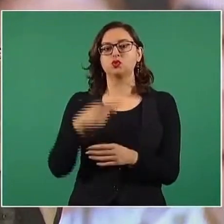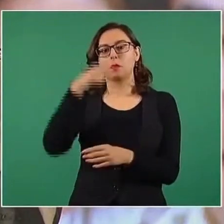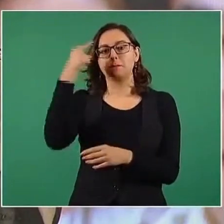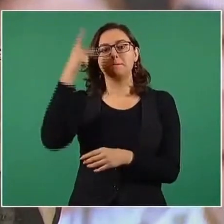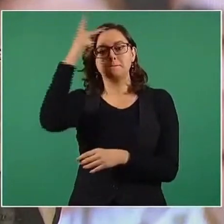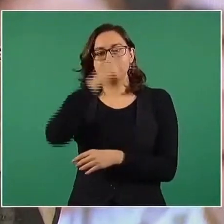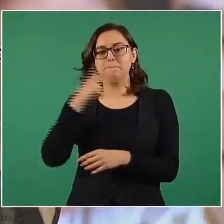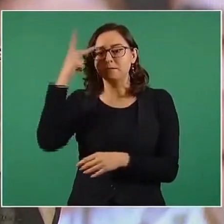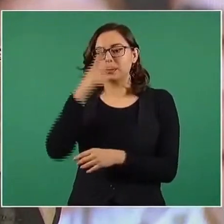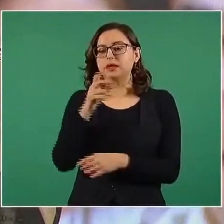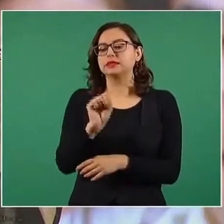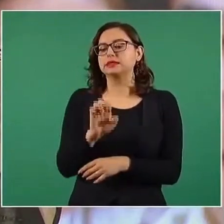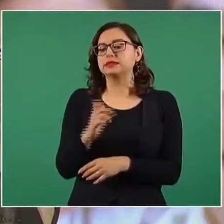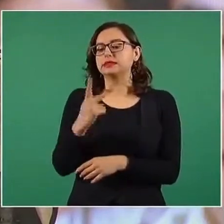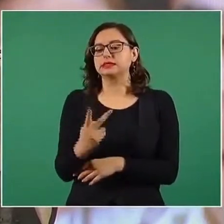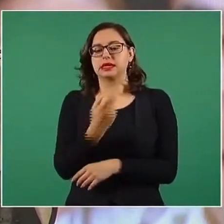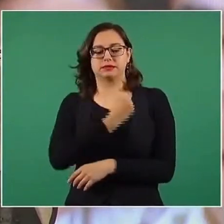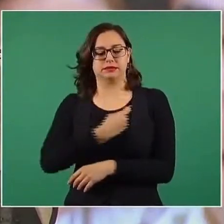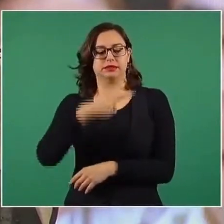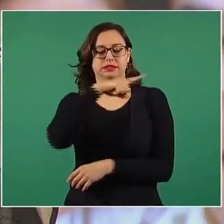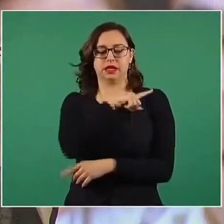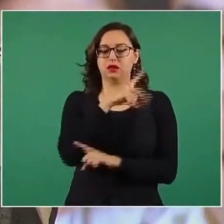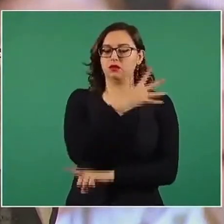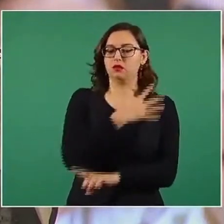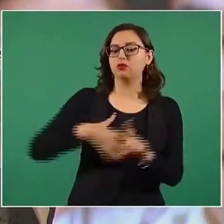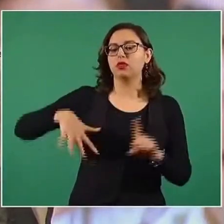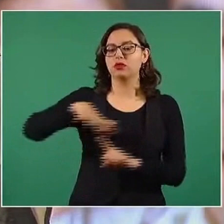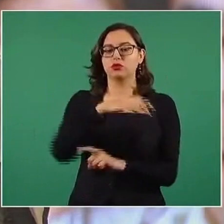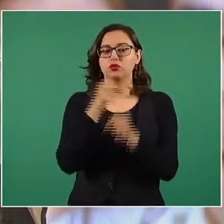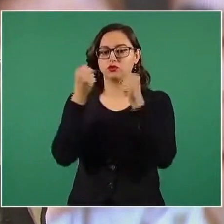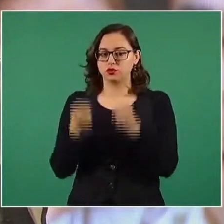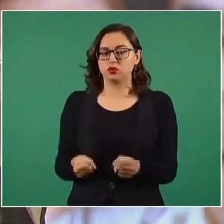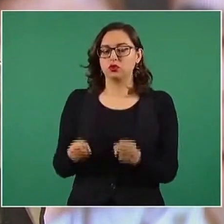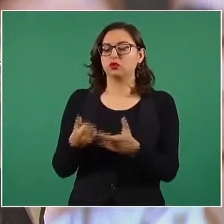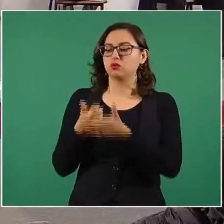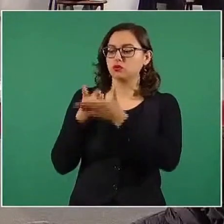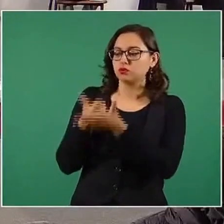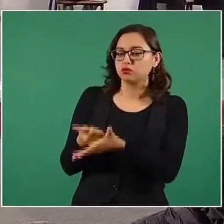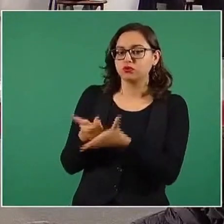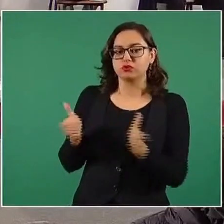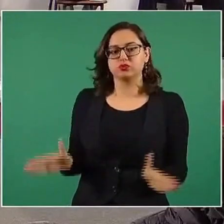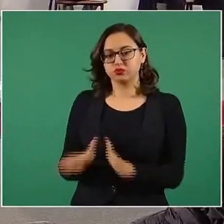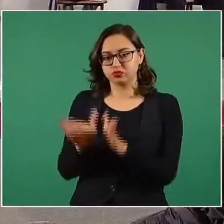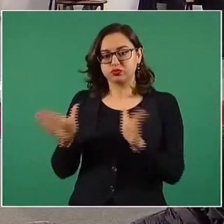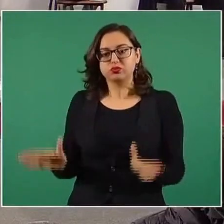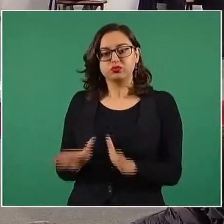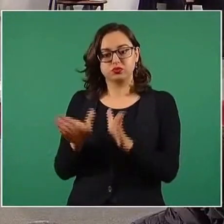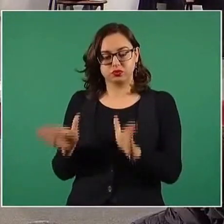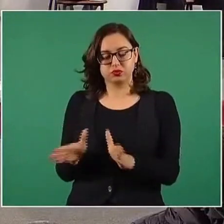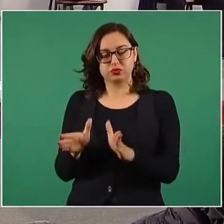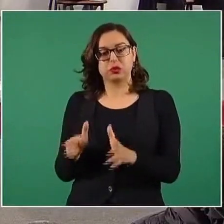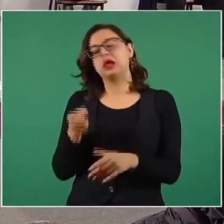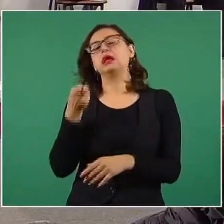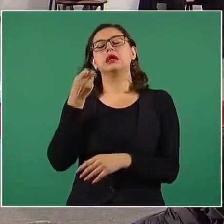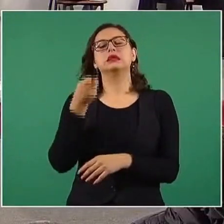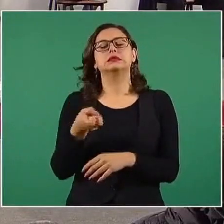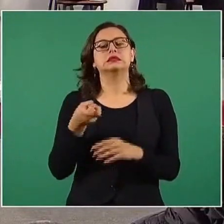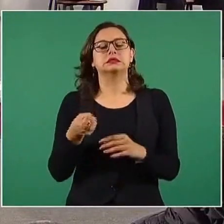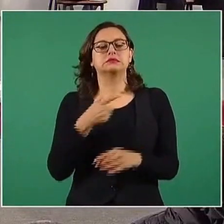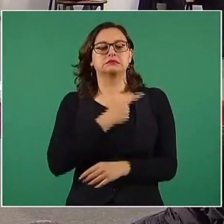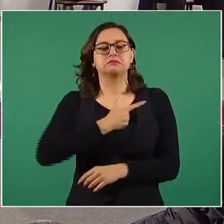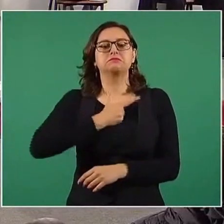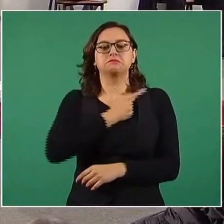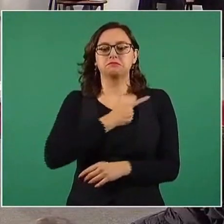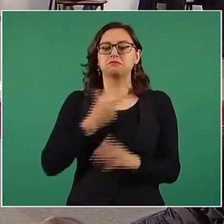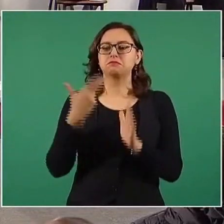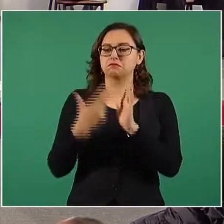la línea de SEP Salud, Retorno Seguro. Este lo estamos nuevamente fortaleciendo, es un precisamente un curso que se